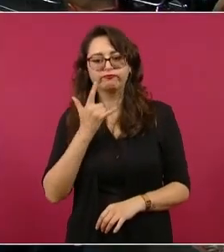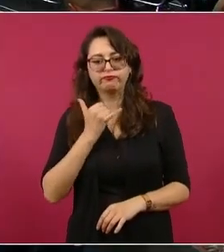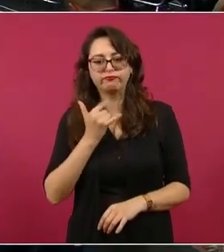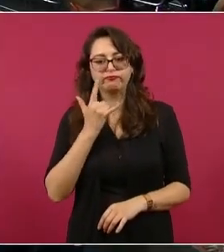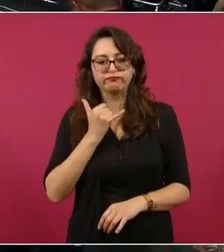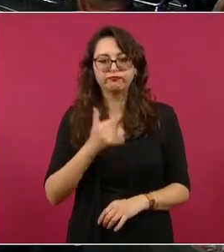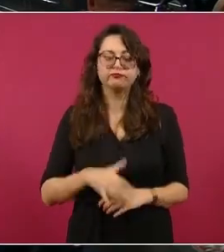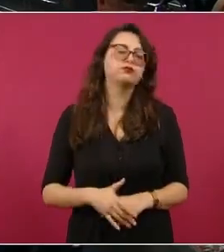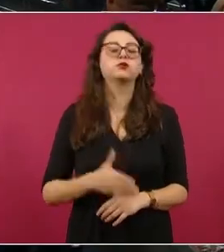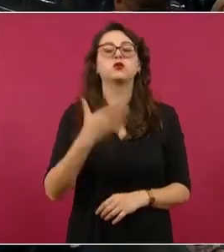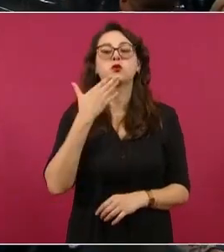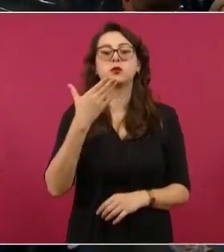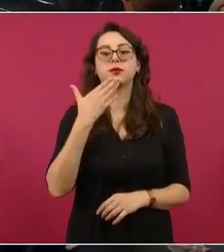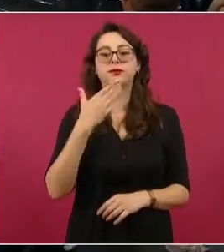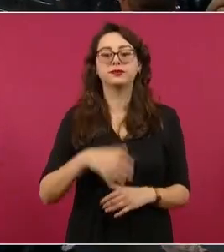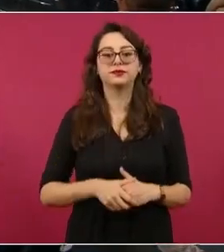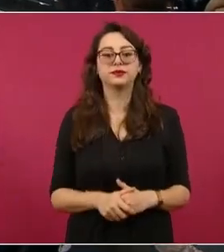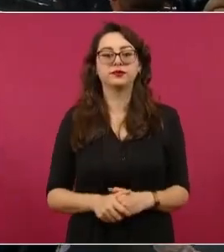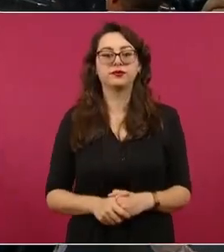Muy bien.